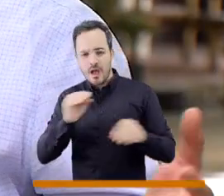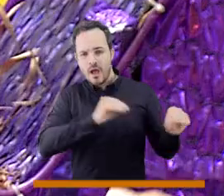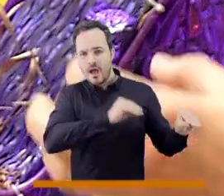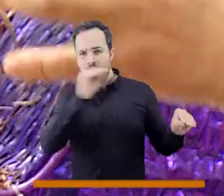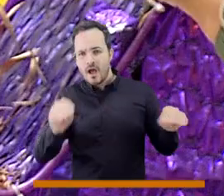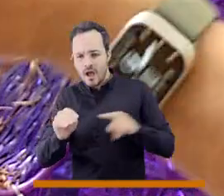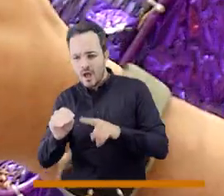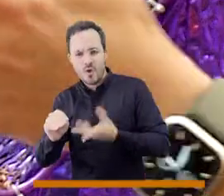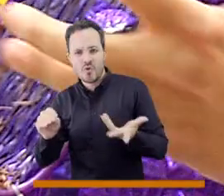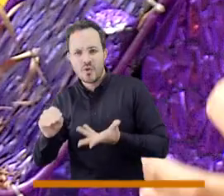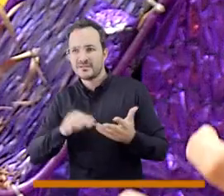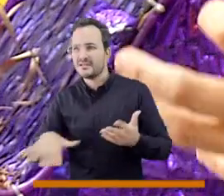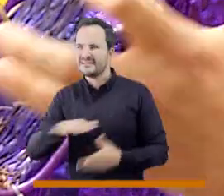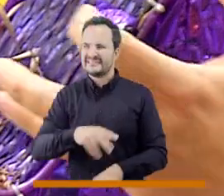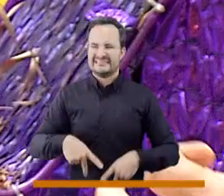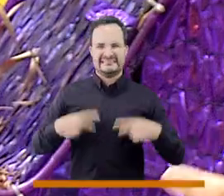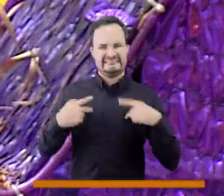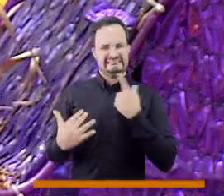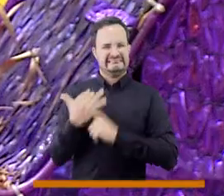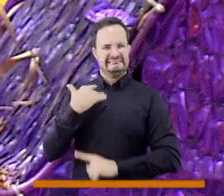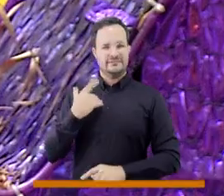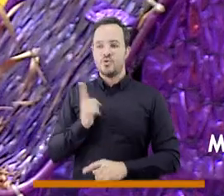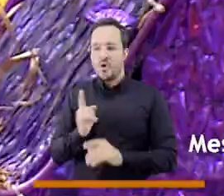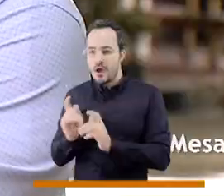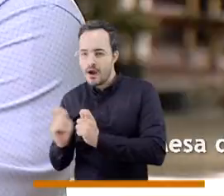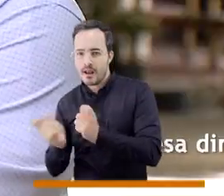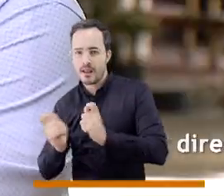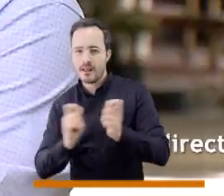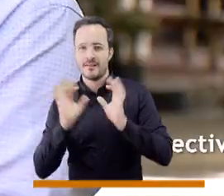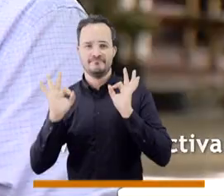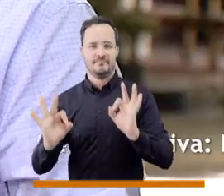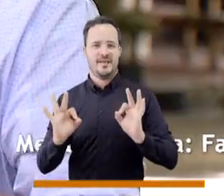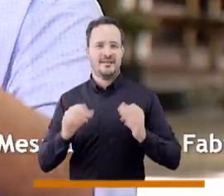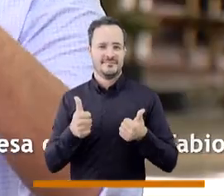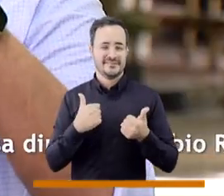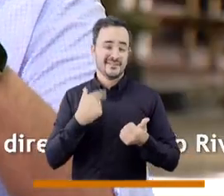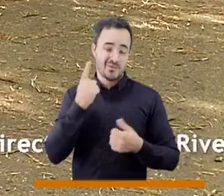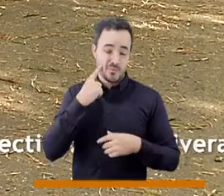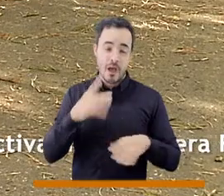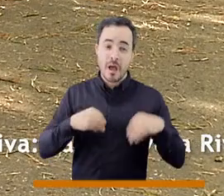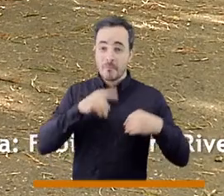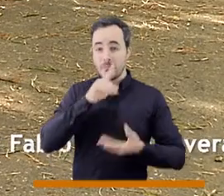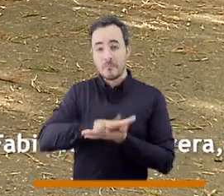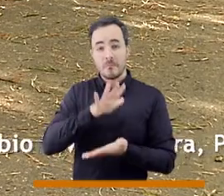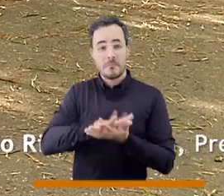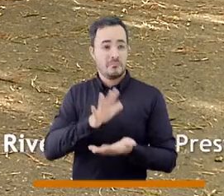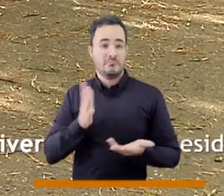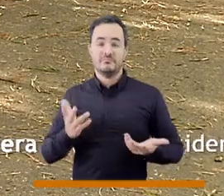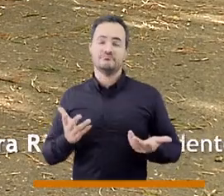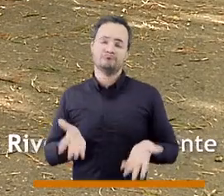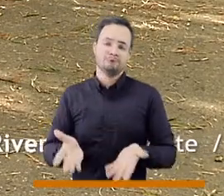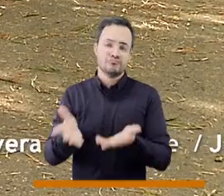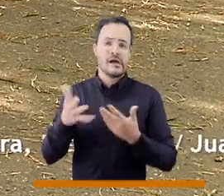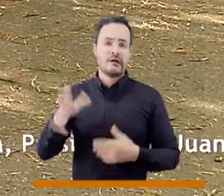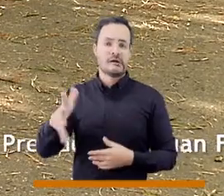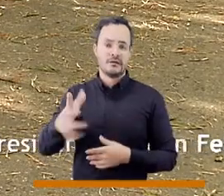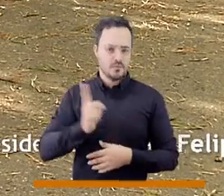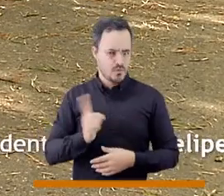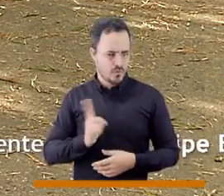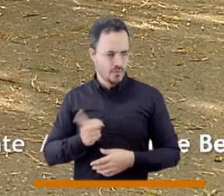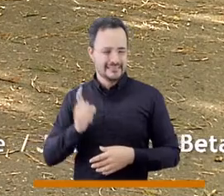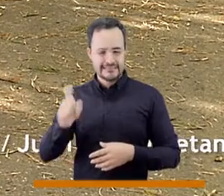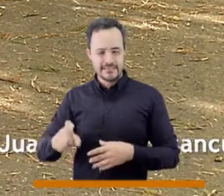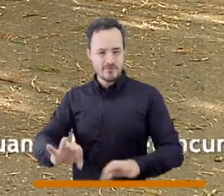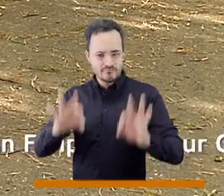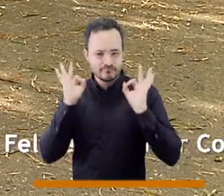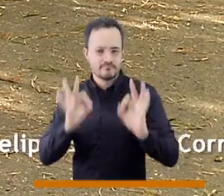en la ciudad, si se tiene que mover de un sector a otro, no encuentre muy afectada su calidad de vida. No podemos permitir que la calidad de vida de nuestros